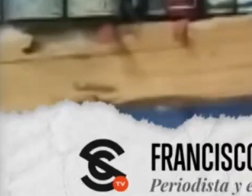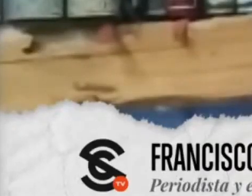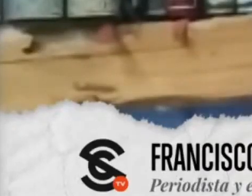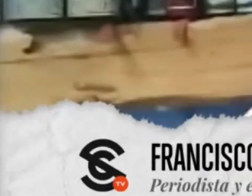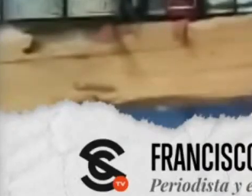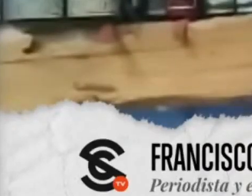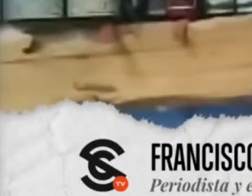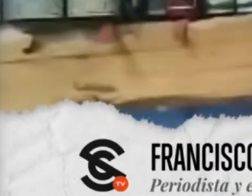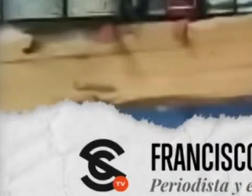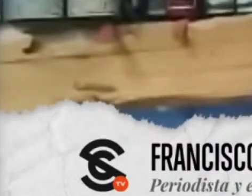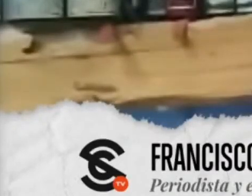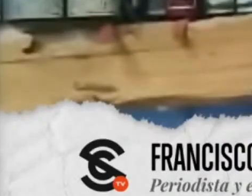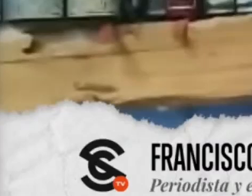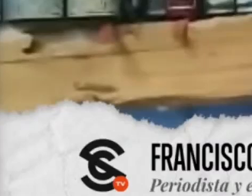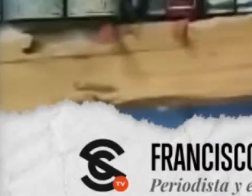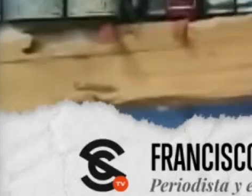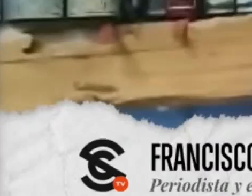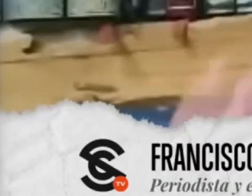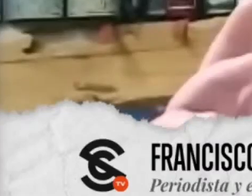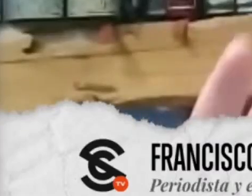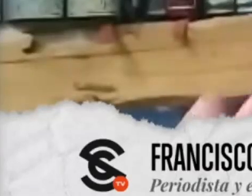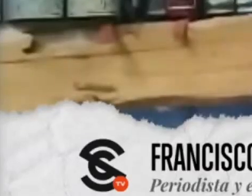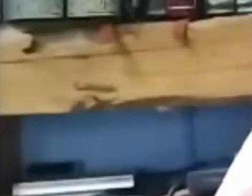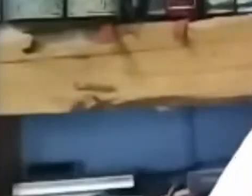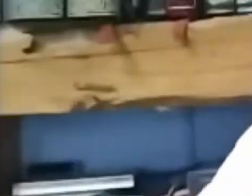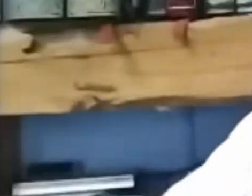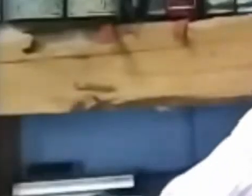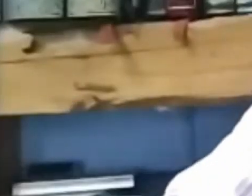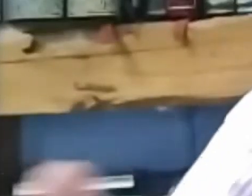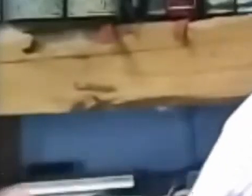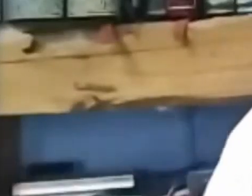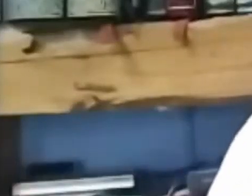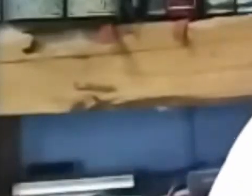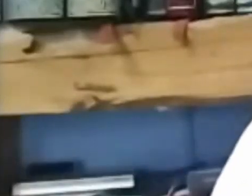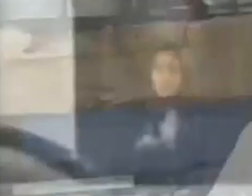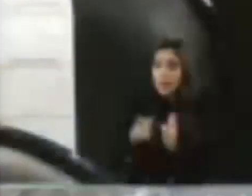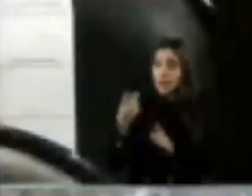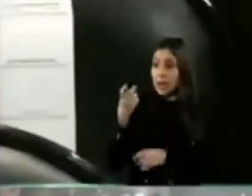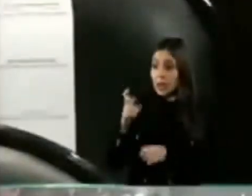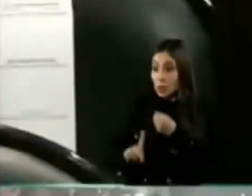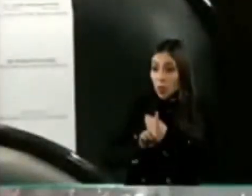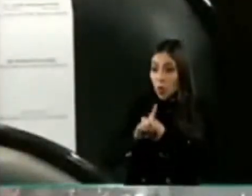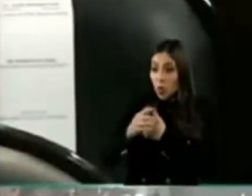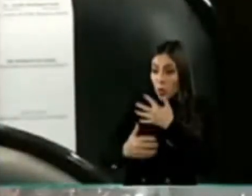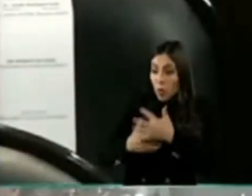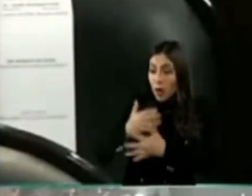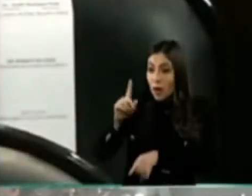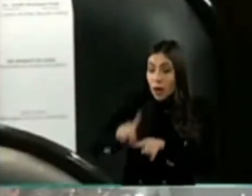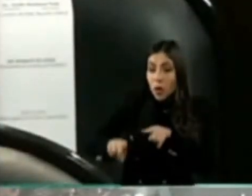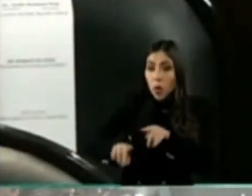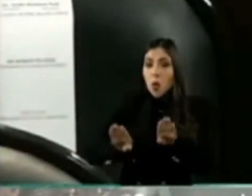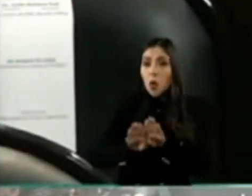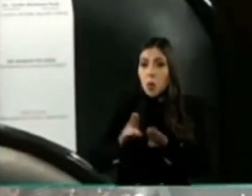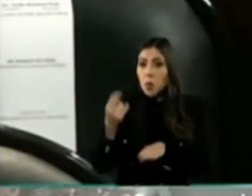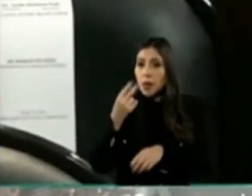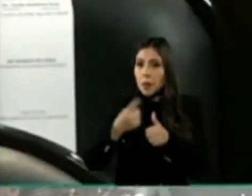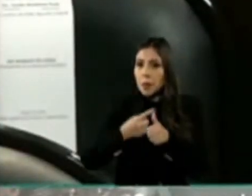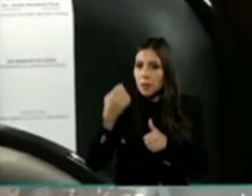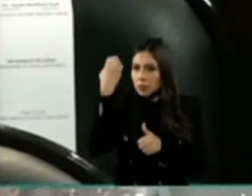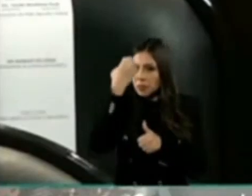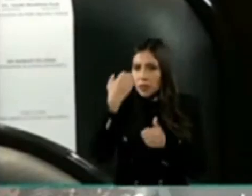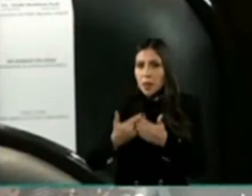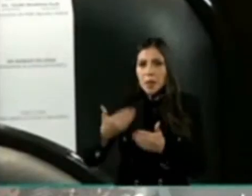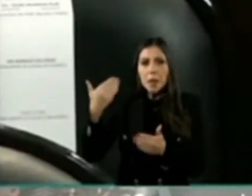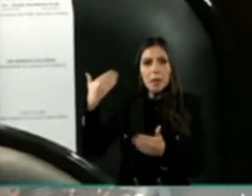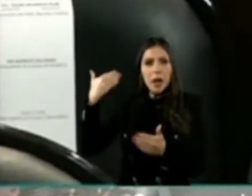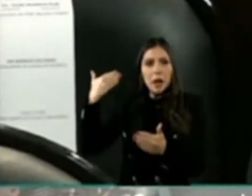que forjó una alianza clandestina con la ministra presidenta. ¿Qué se puede esperar? Mira, yo digo,